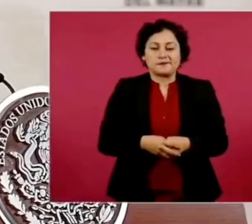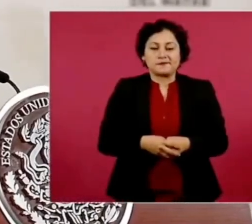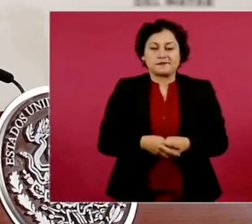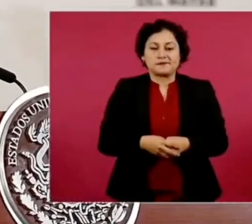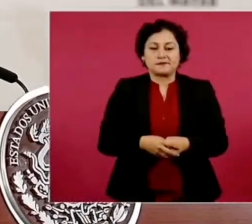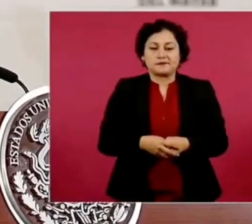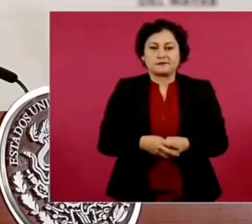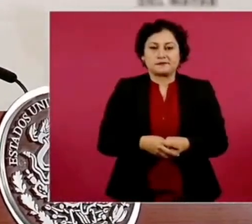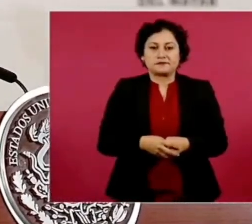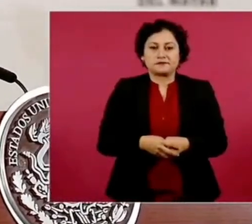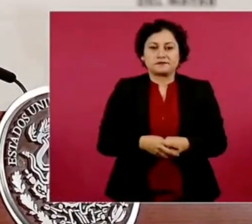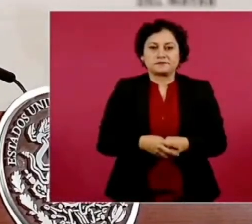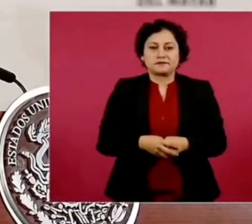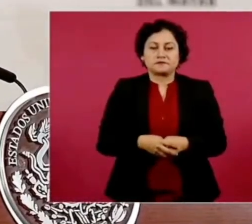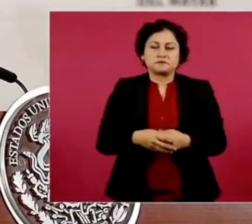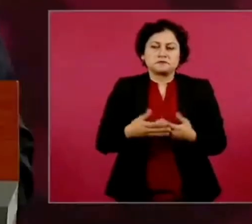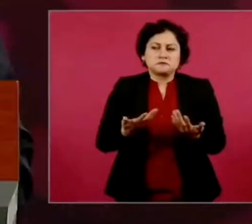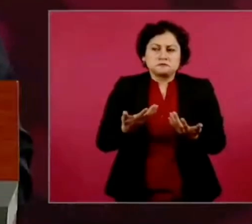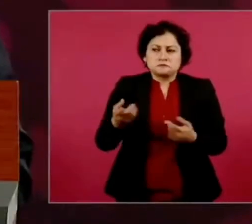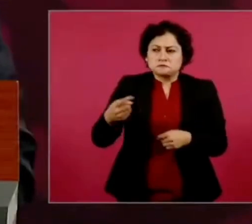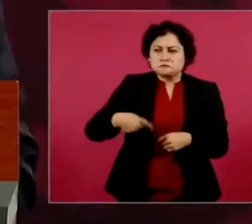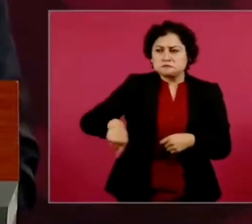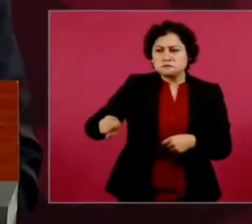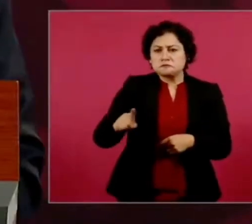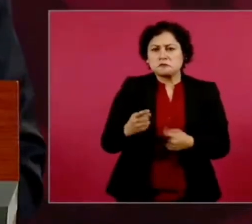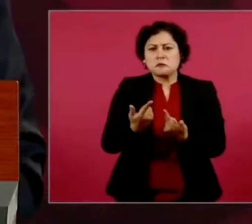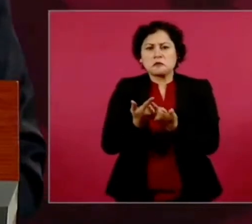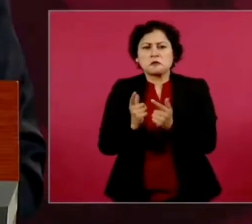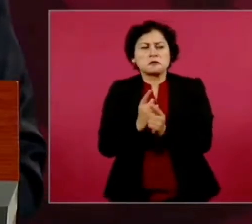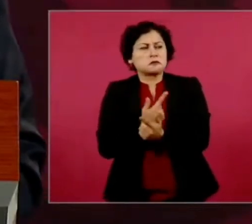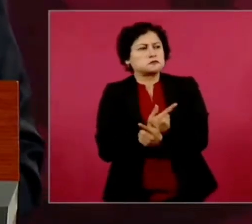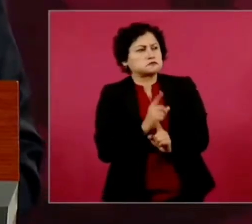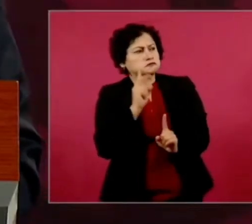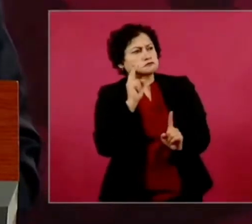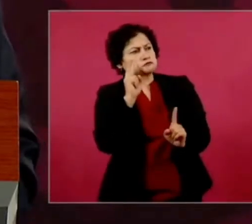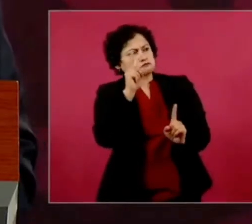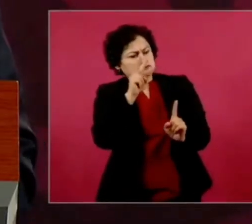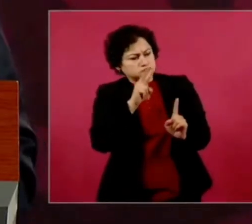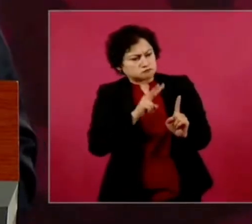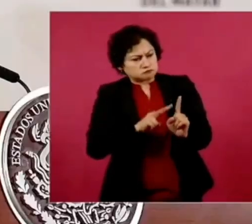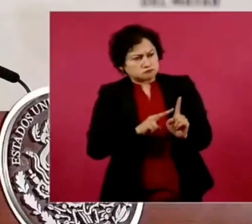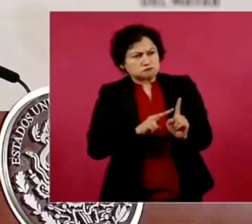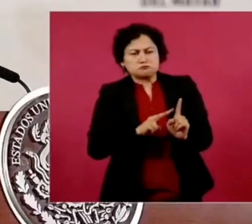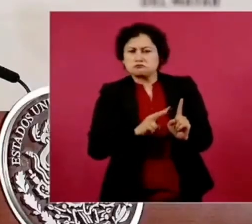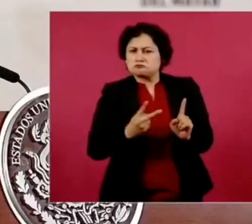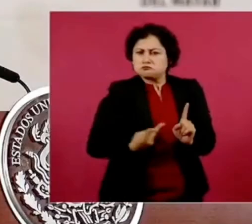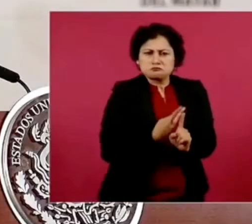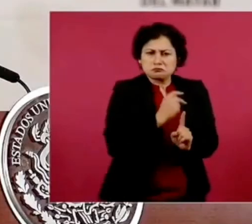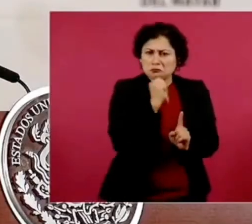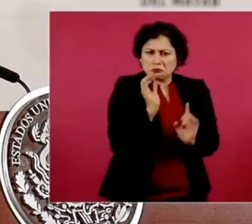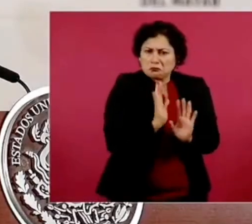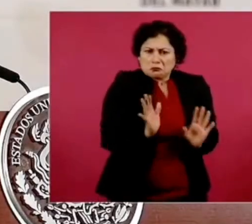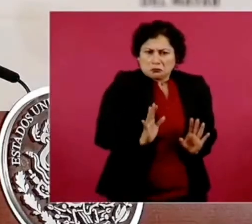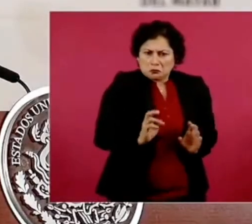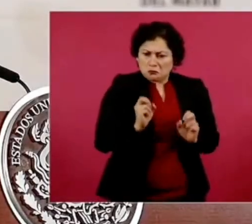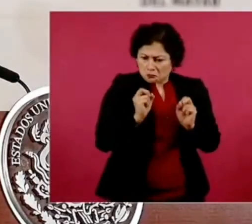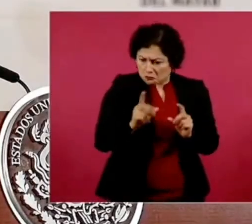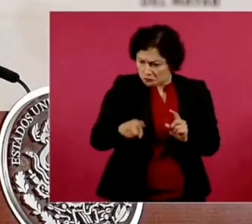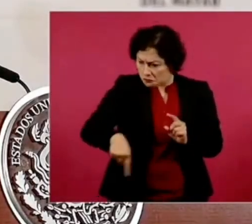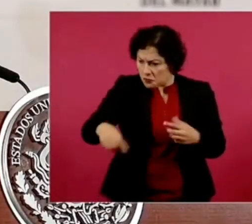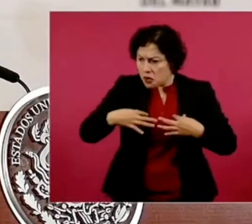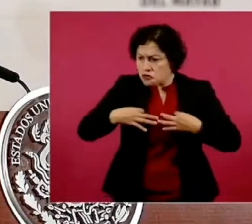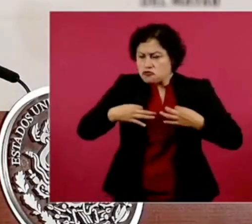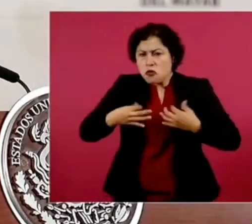Sin mayores averiguaciones, los conjurados le dieron ropa y calzado,